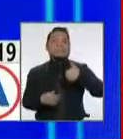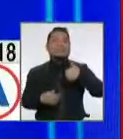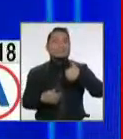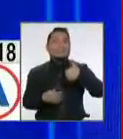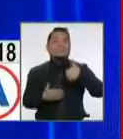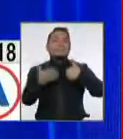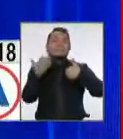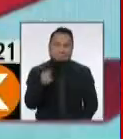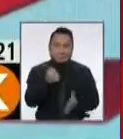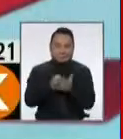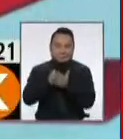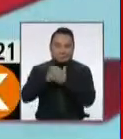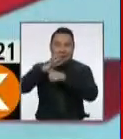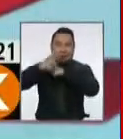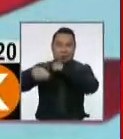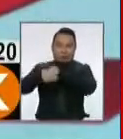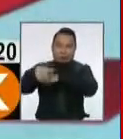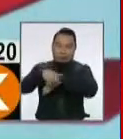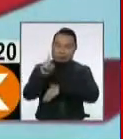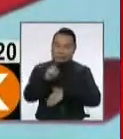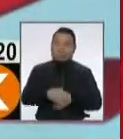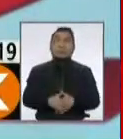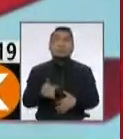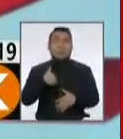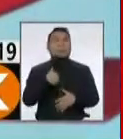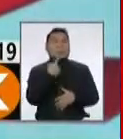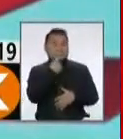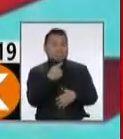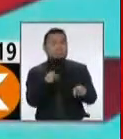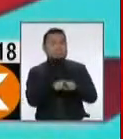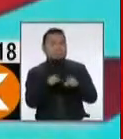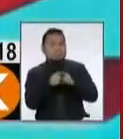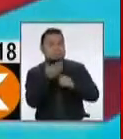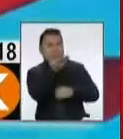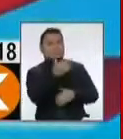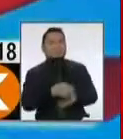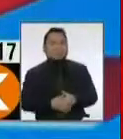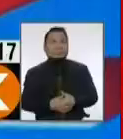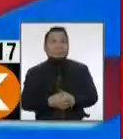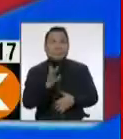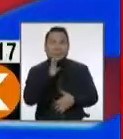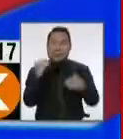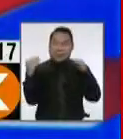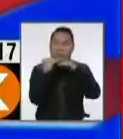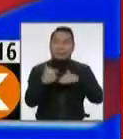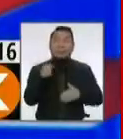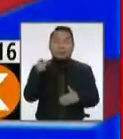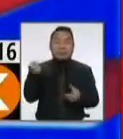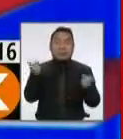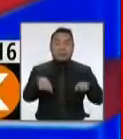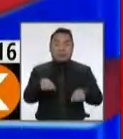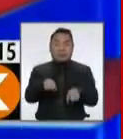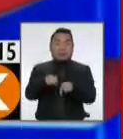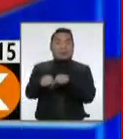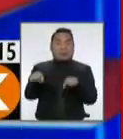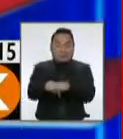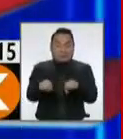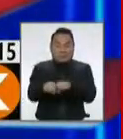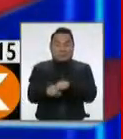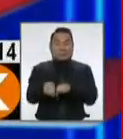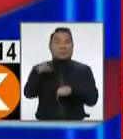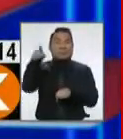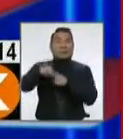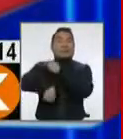que eso siempre es saludable. Tal vez en el ámbito de la forma, de la vestimenta, allí tal vez a Alberto